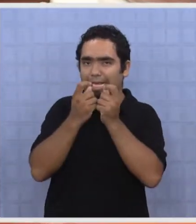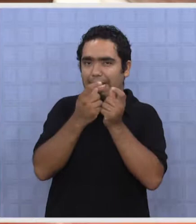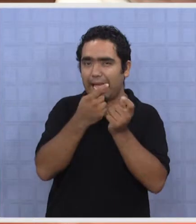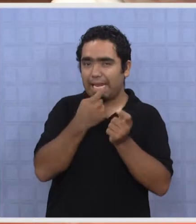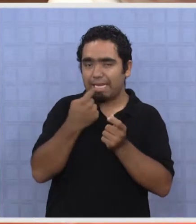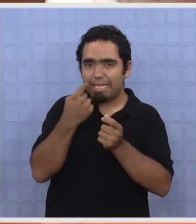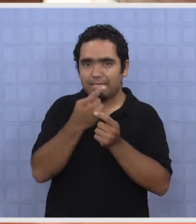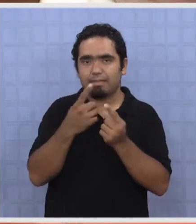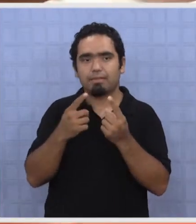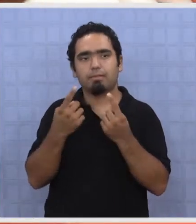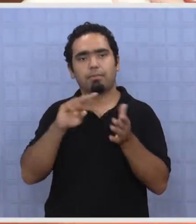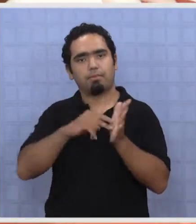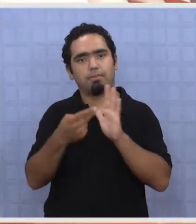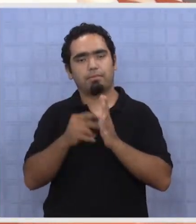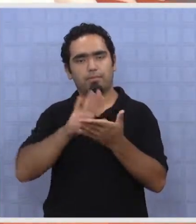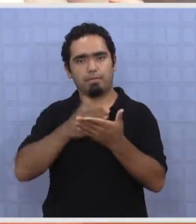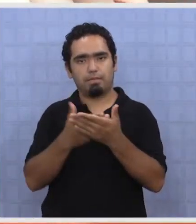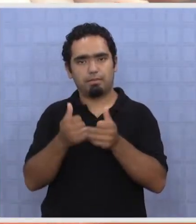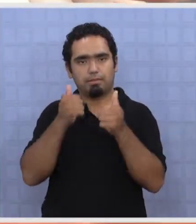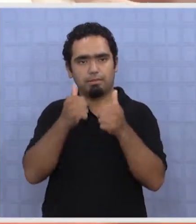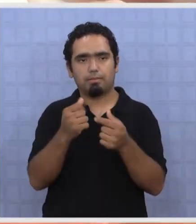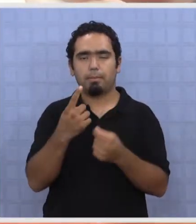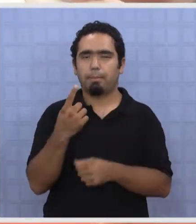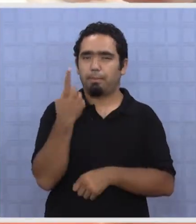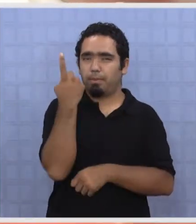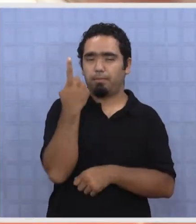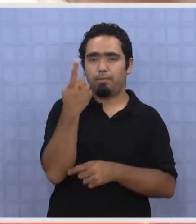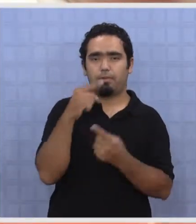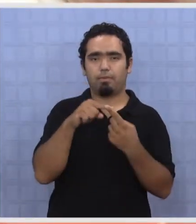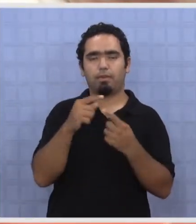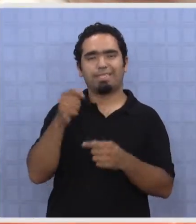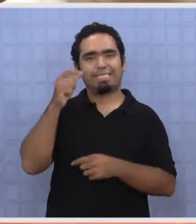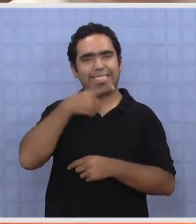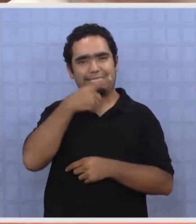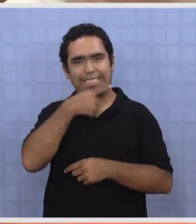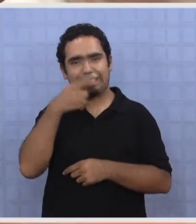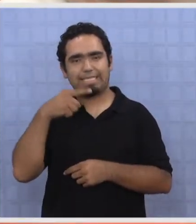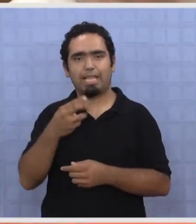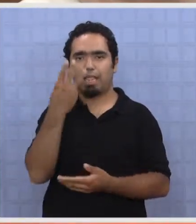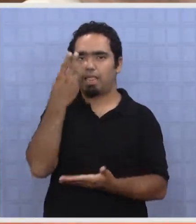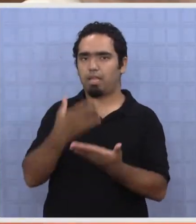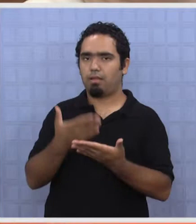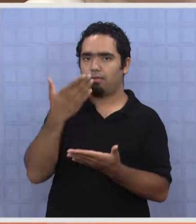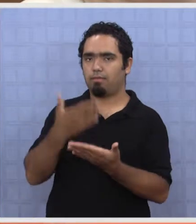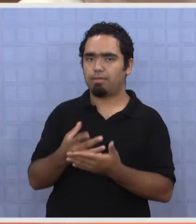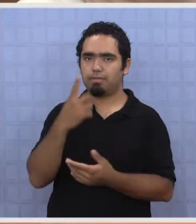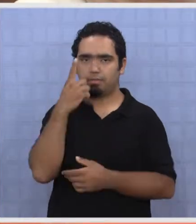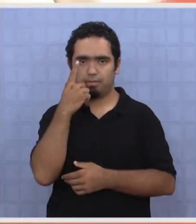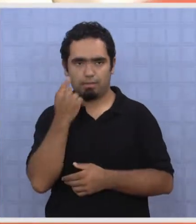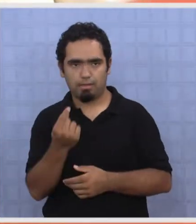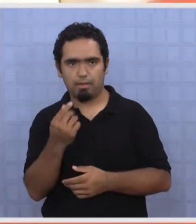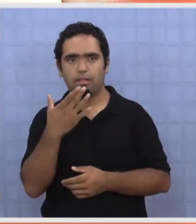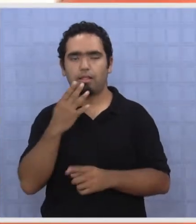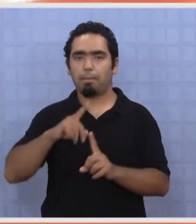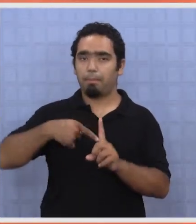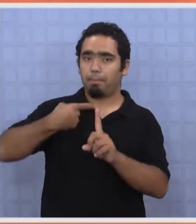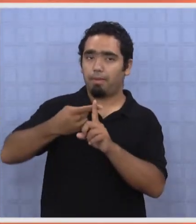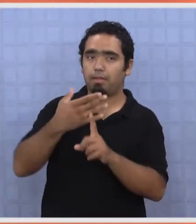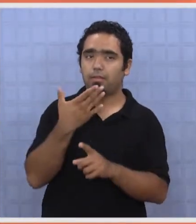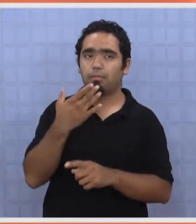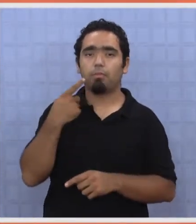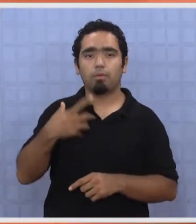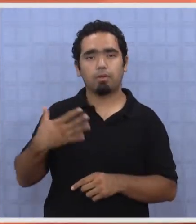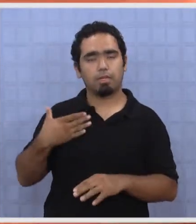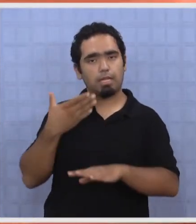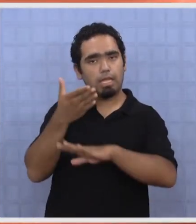principales problemas en la salud dental, es primordial lavarse los dientes al menos 3 veces al día. Además, es fundamental visitar